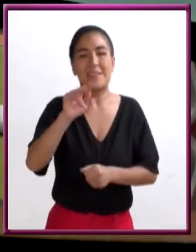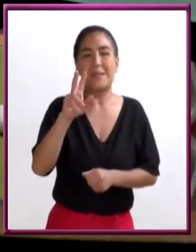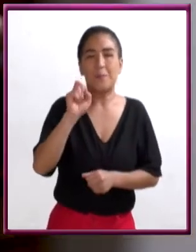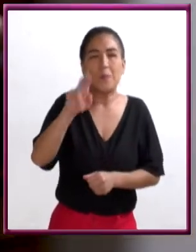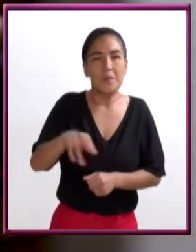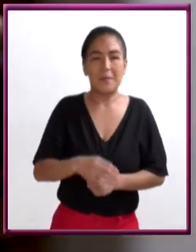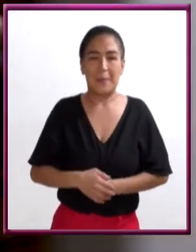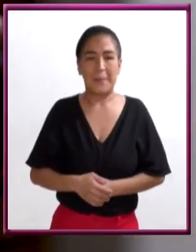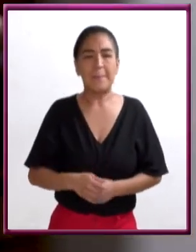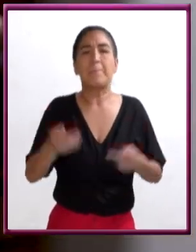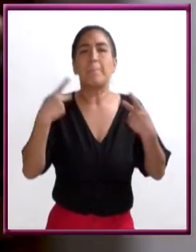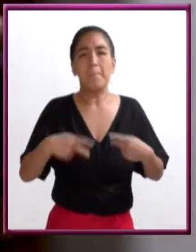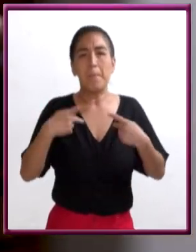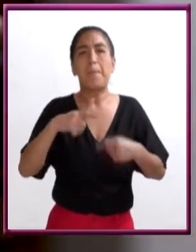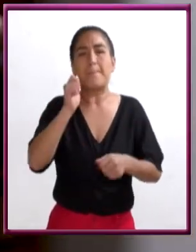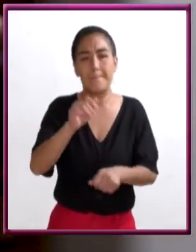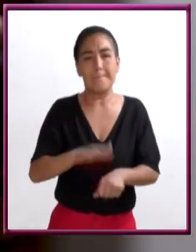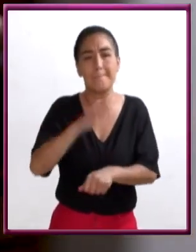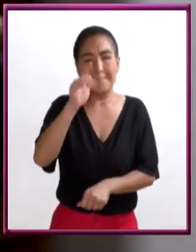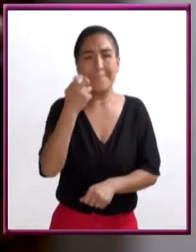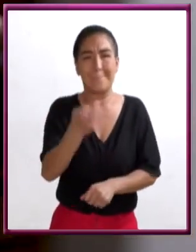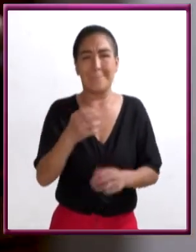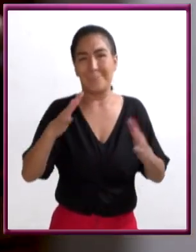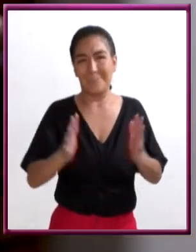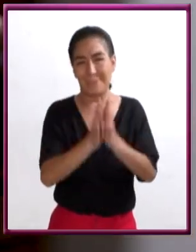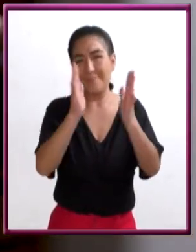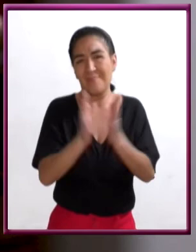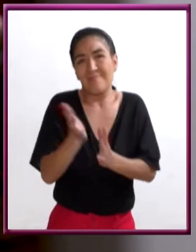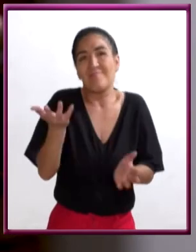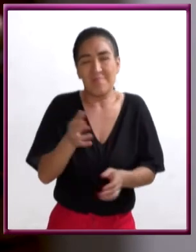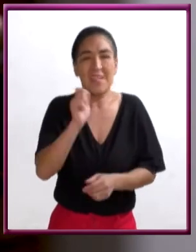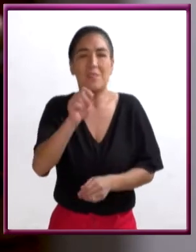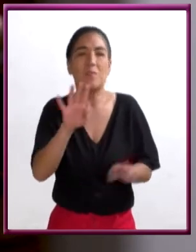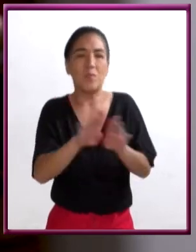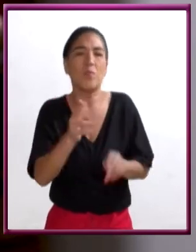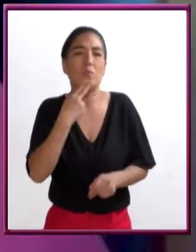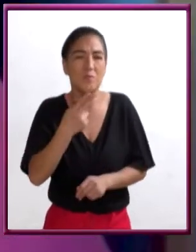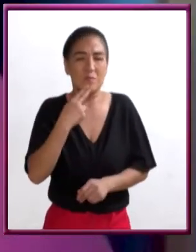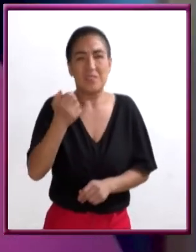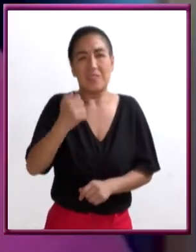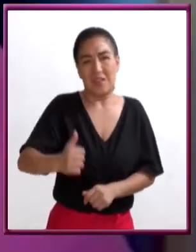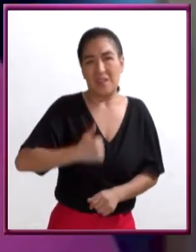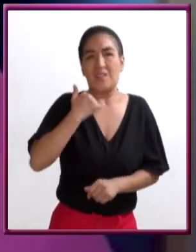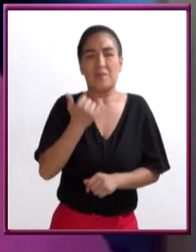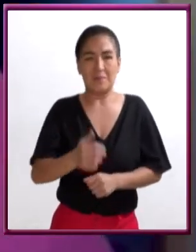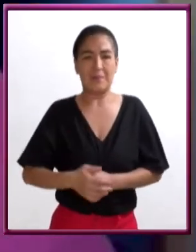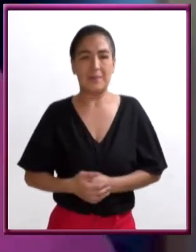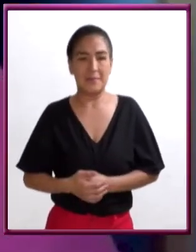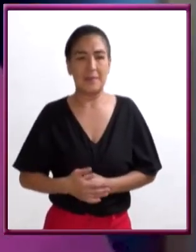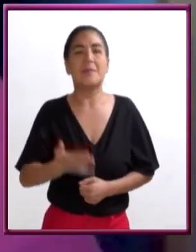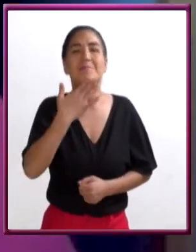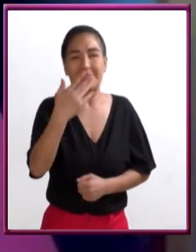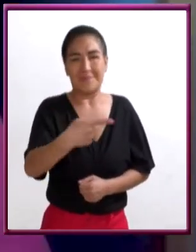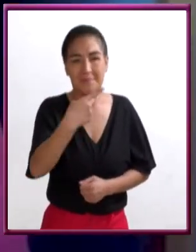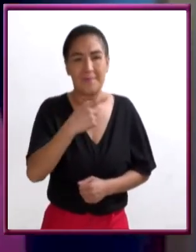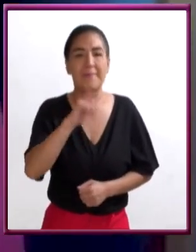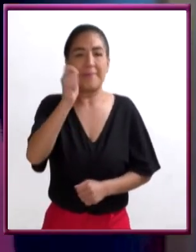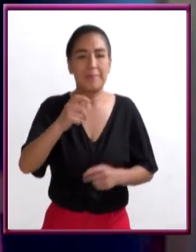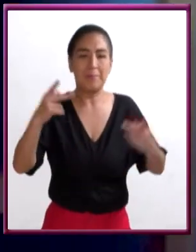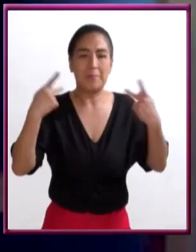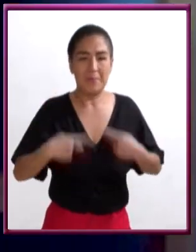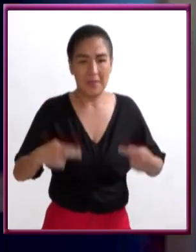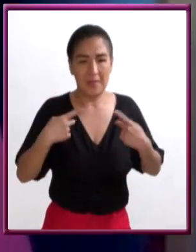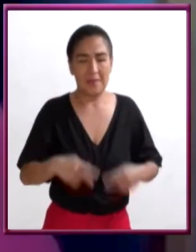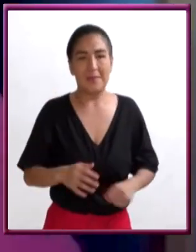Yvonne. Yvonne, ¿y qué personas son propensas a practicar este tipo de abuso? Muy buena pregunta, Pau.